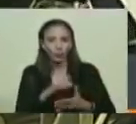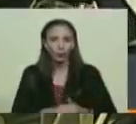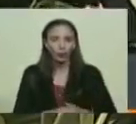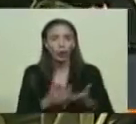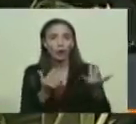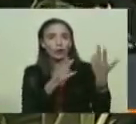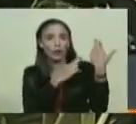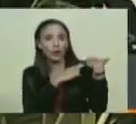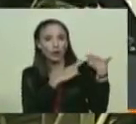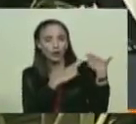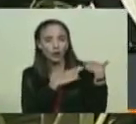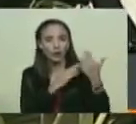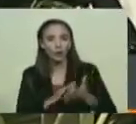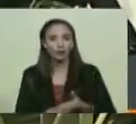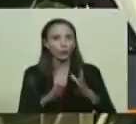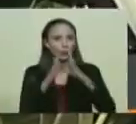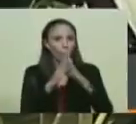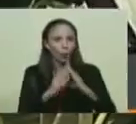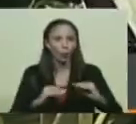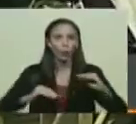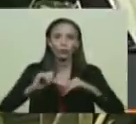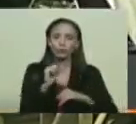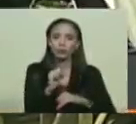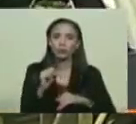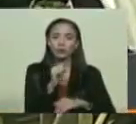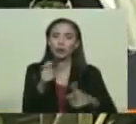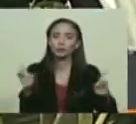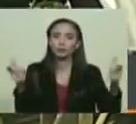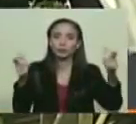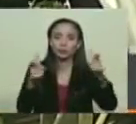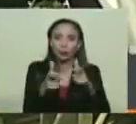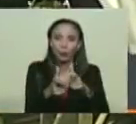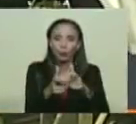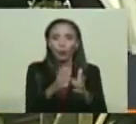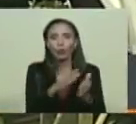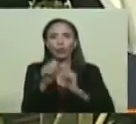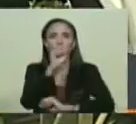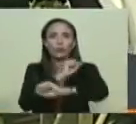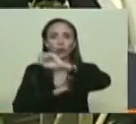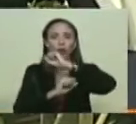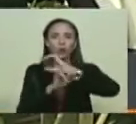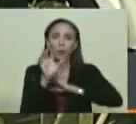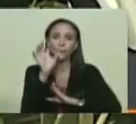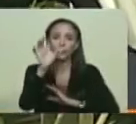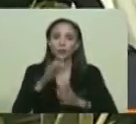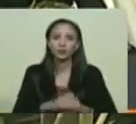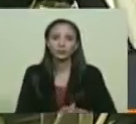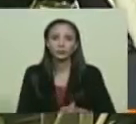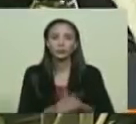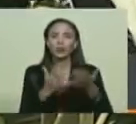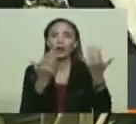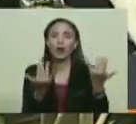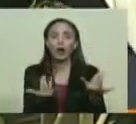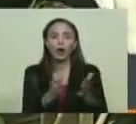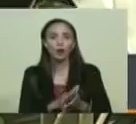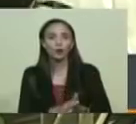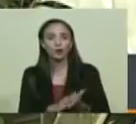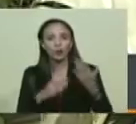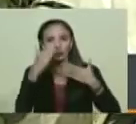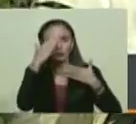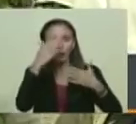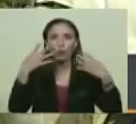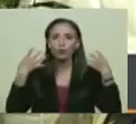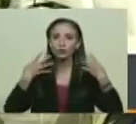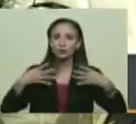Armada Nacional Bolivariana y de los organismos de seguridad del Estado. Saludar a la doctora Cilia Flores, primera combatiente